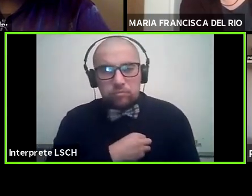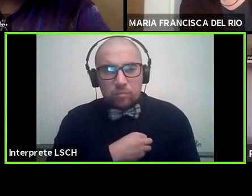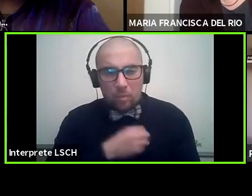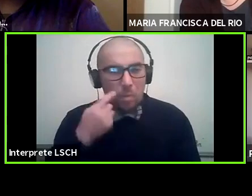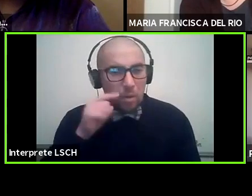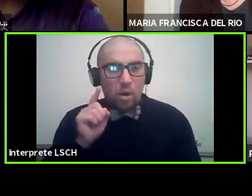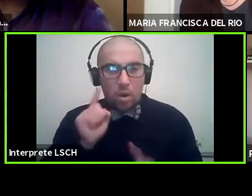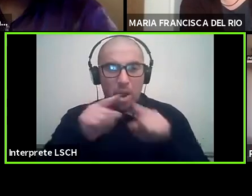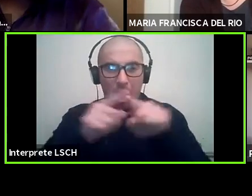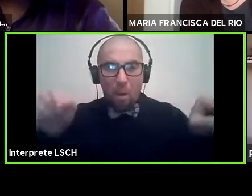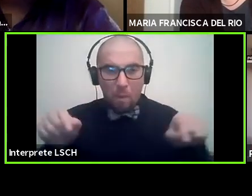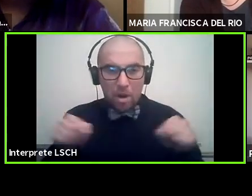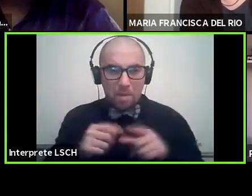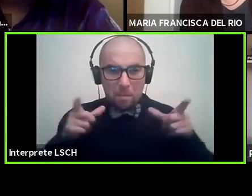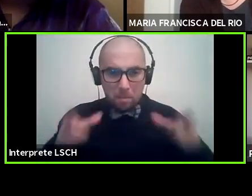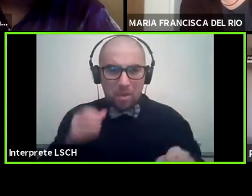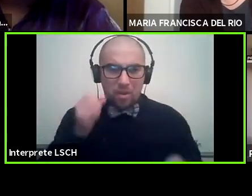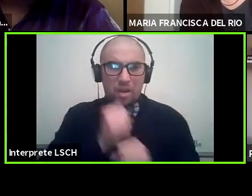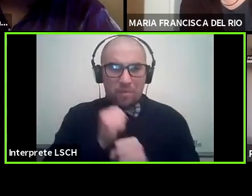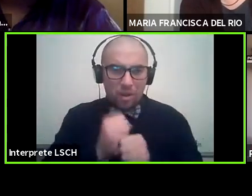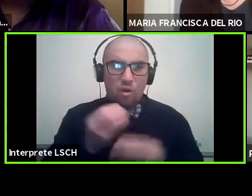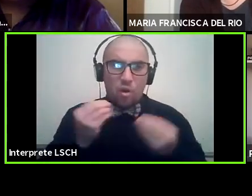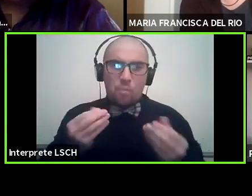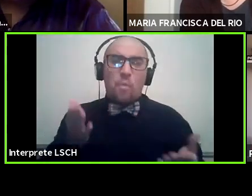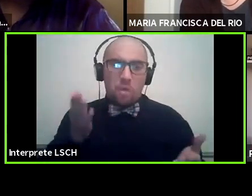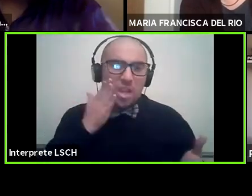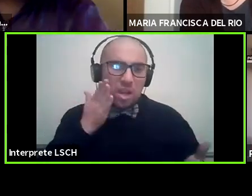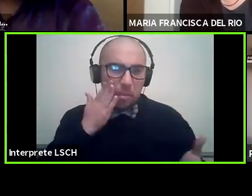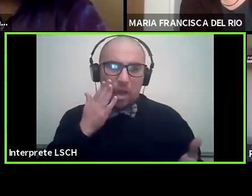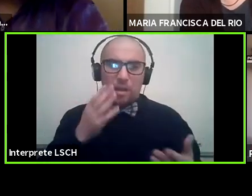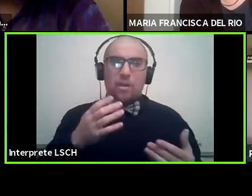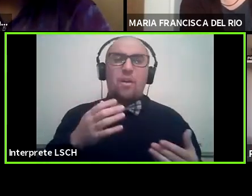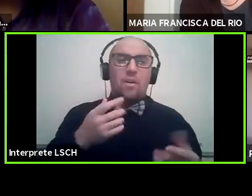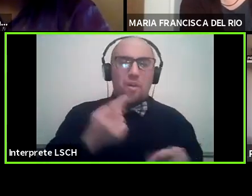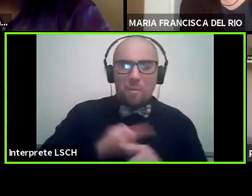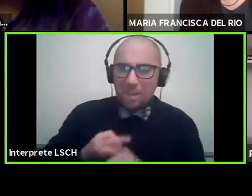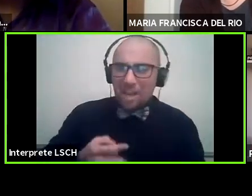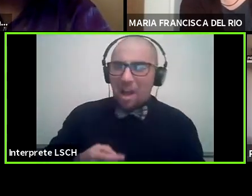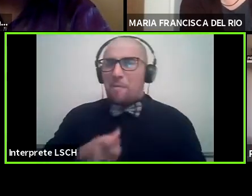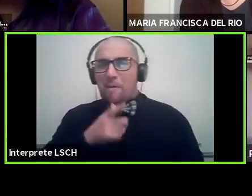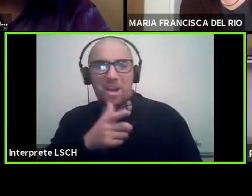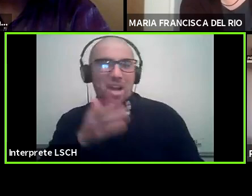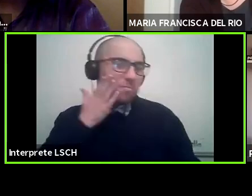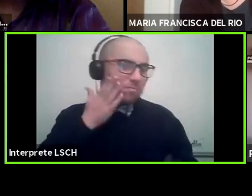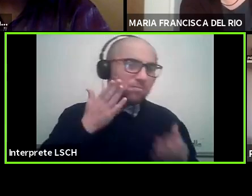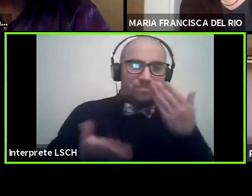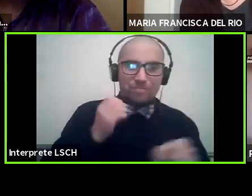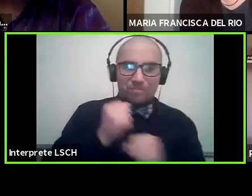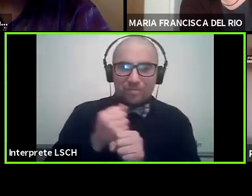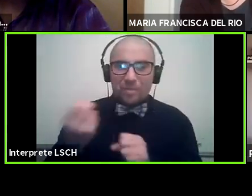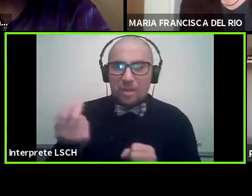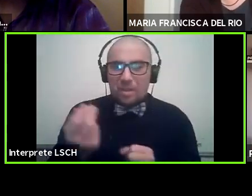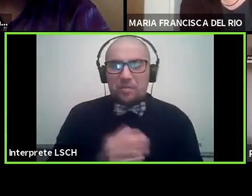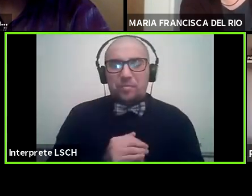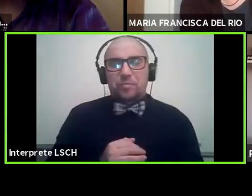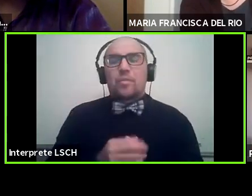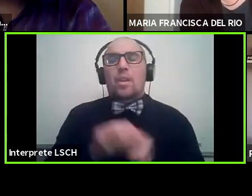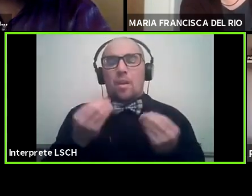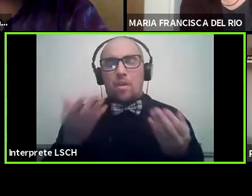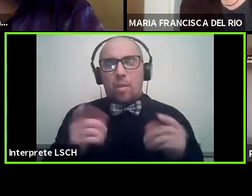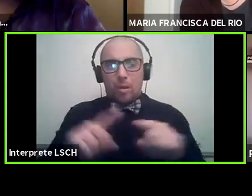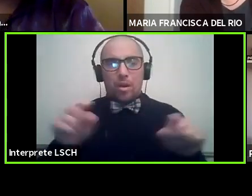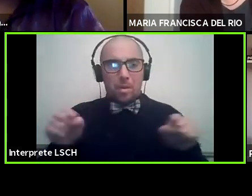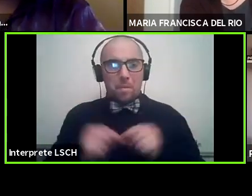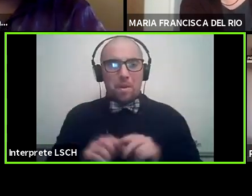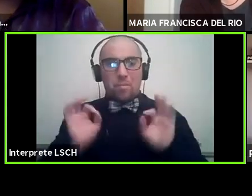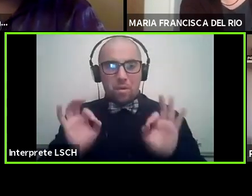de trabajo tremendamente grato, donde lo pasábamos muy bien trabajando juntos. Era un espacio